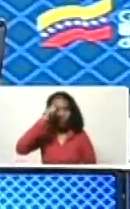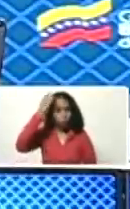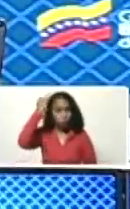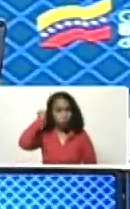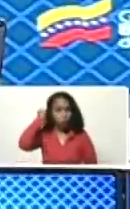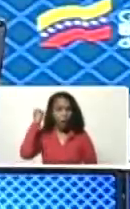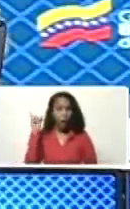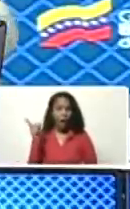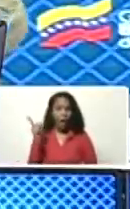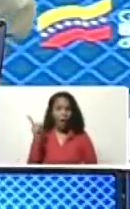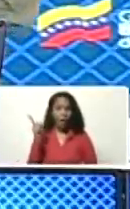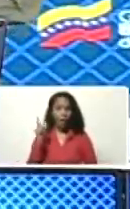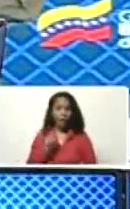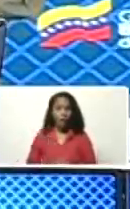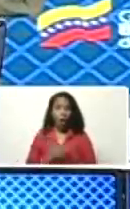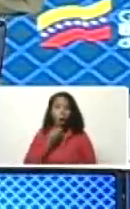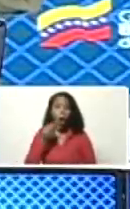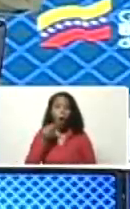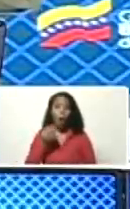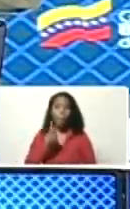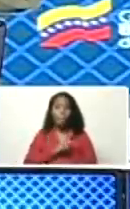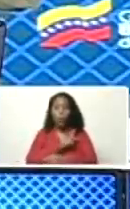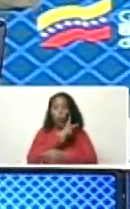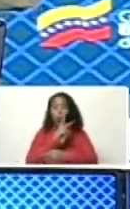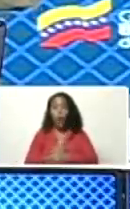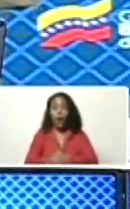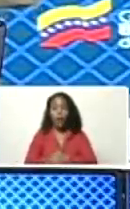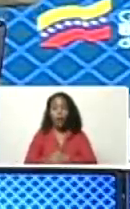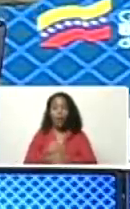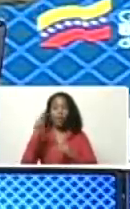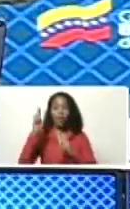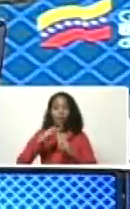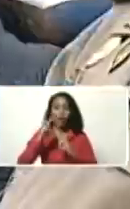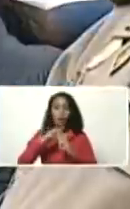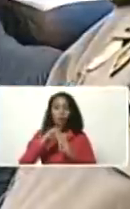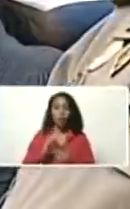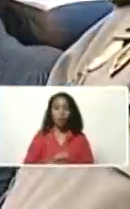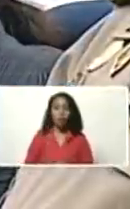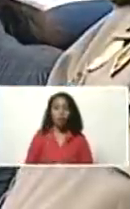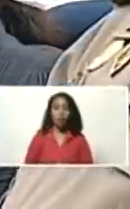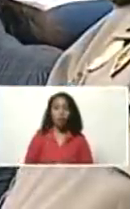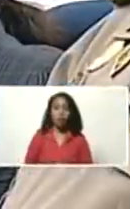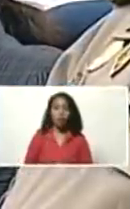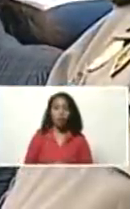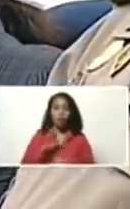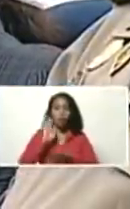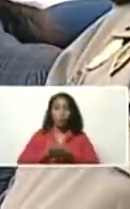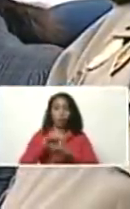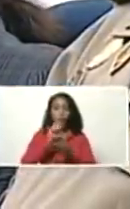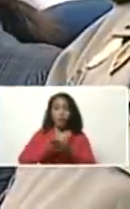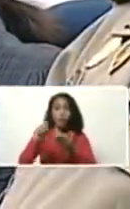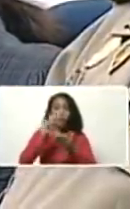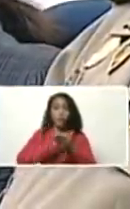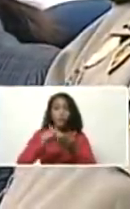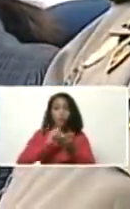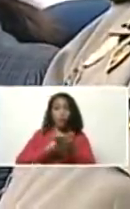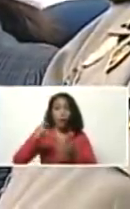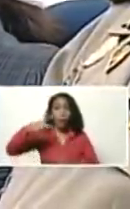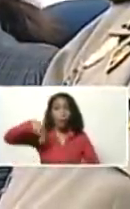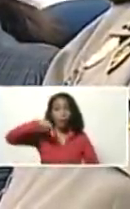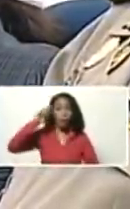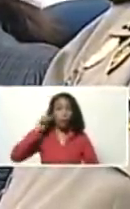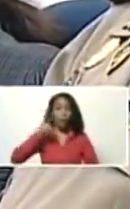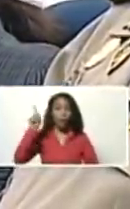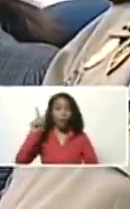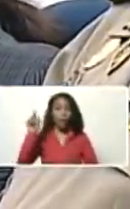Alfred Nazaré era un joven poeta cachirense. Se la pasaba escribiendo poemas allá en la Plaza Bolívar de